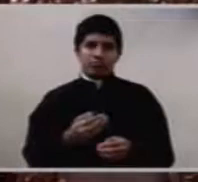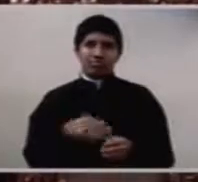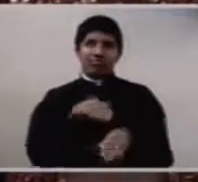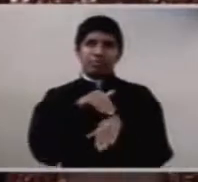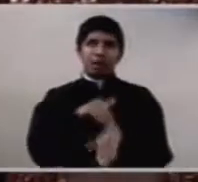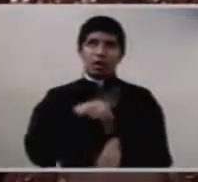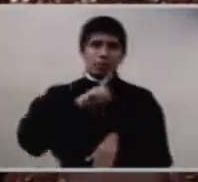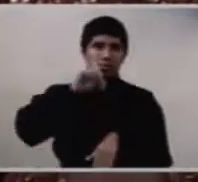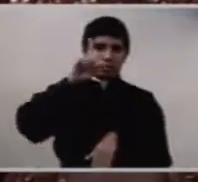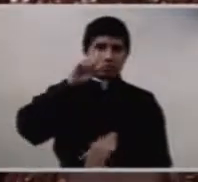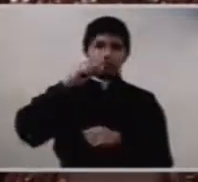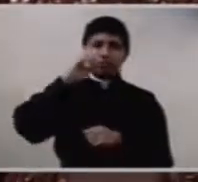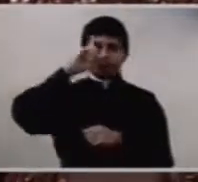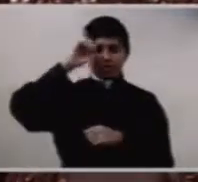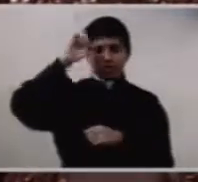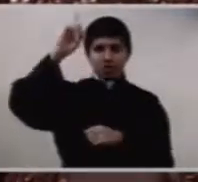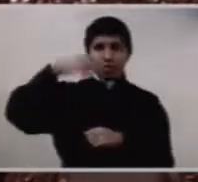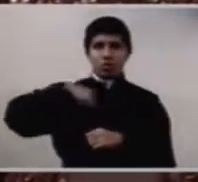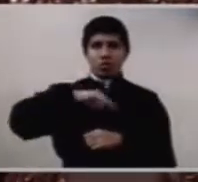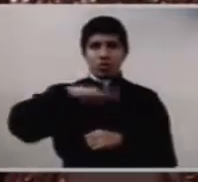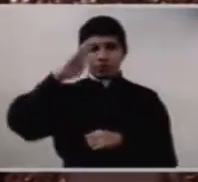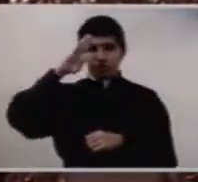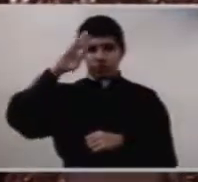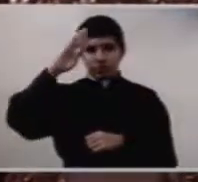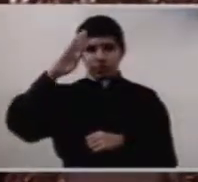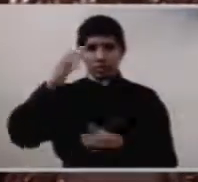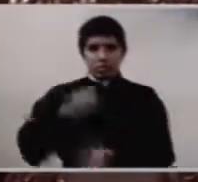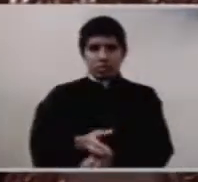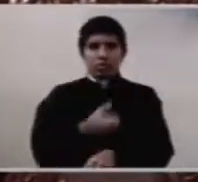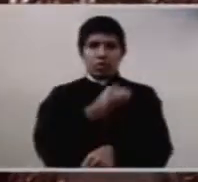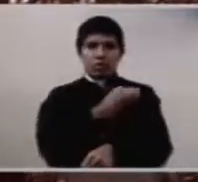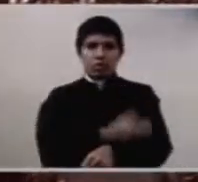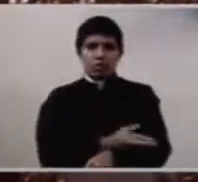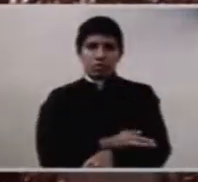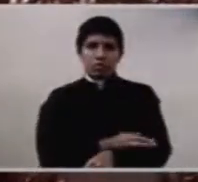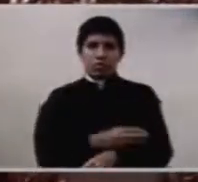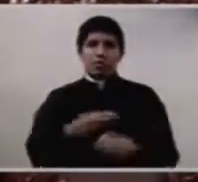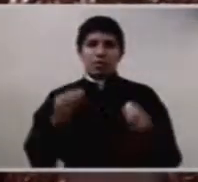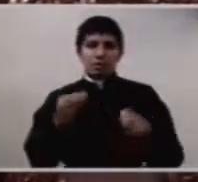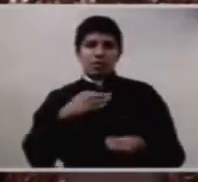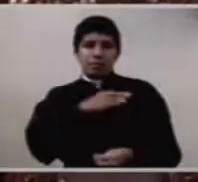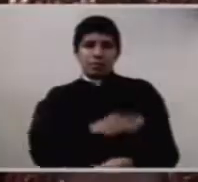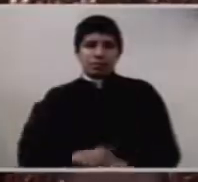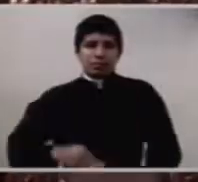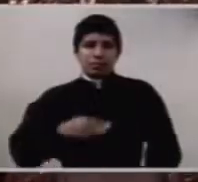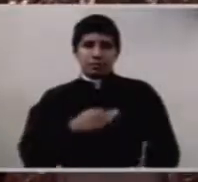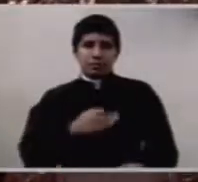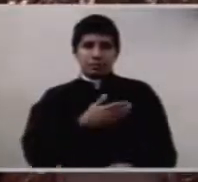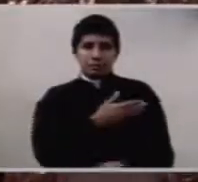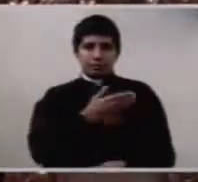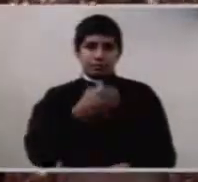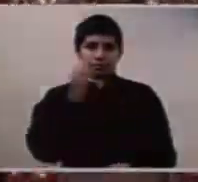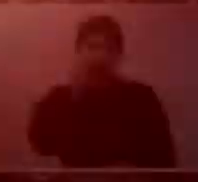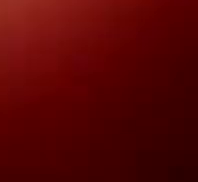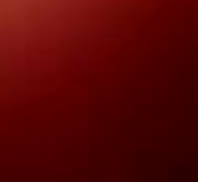posibilidades. Que Dios nuestro Señor entonces nos acompañe, y muchas felicidades para quienes se van a confirmar.